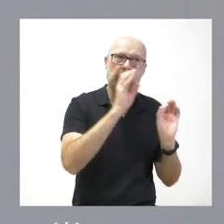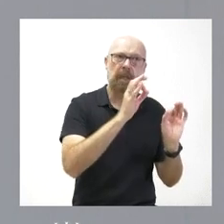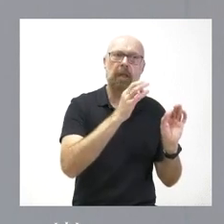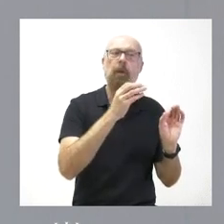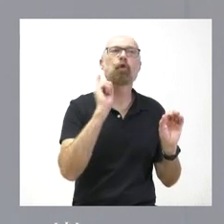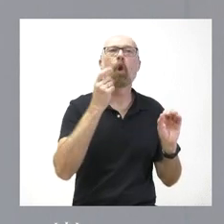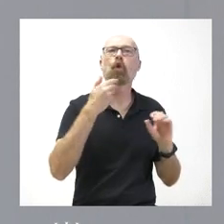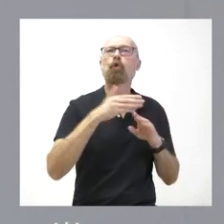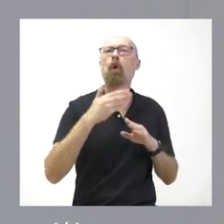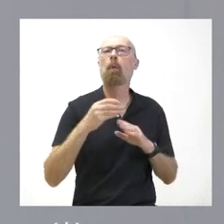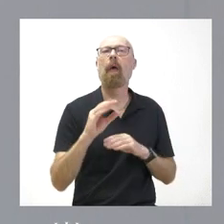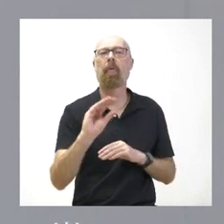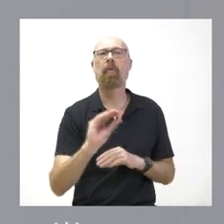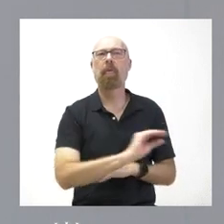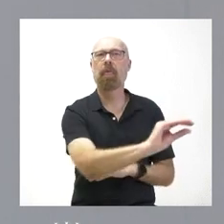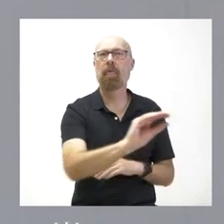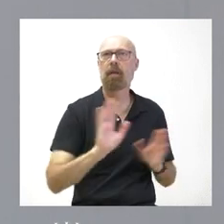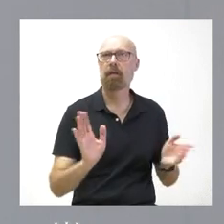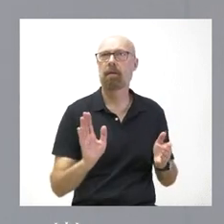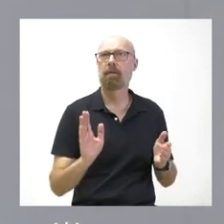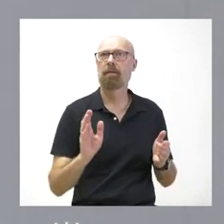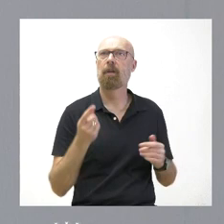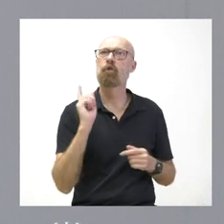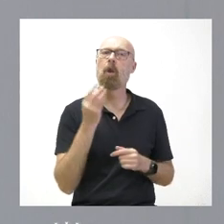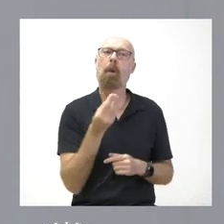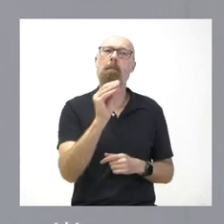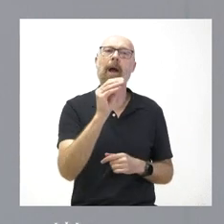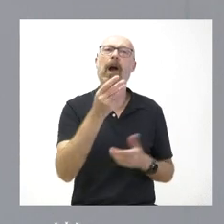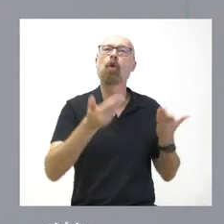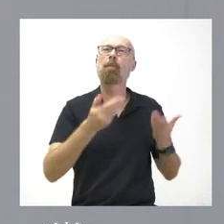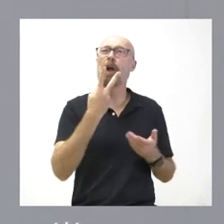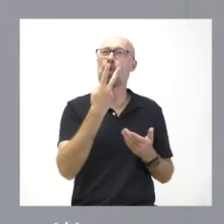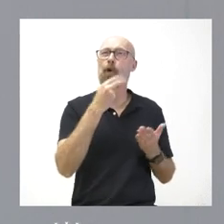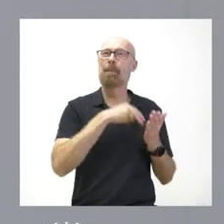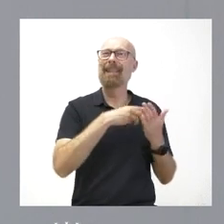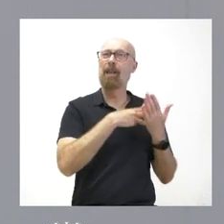garantizar una subida respecto de las cantidades que recibimos en el año